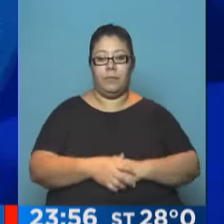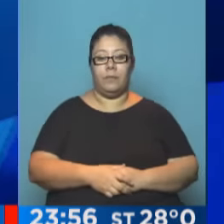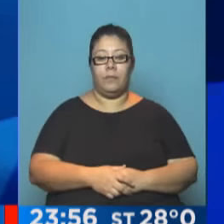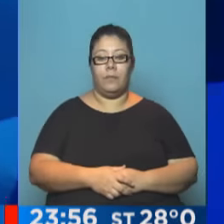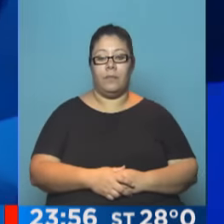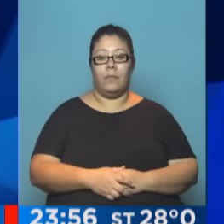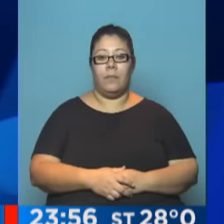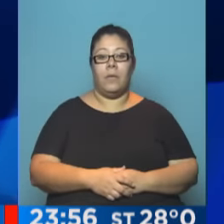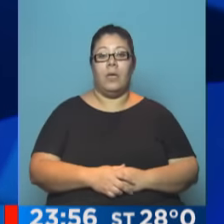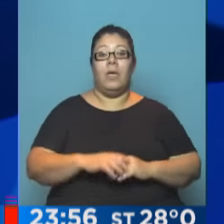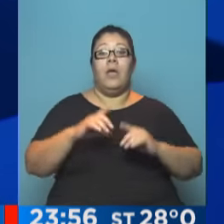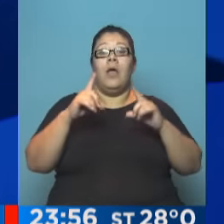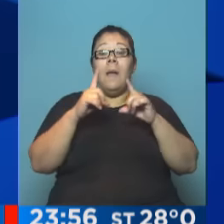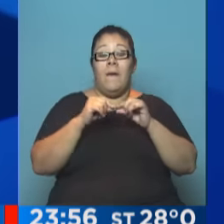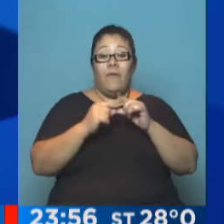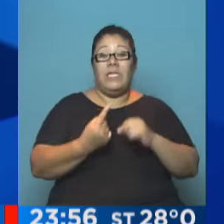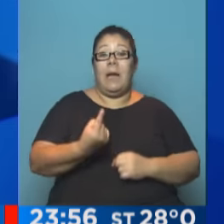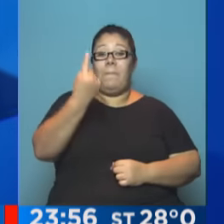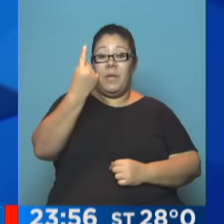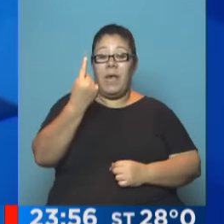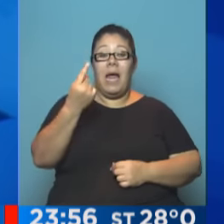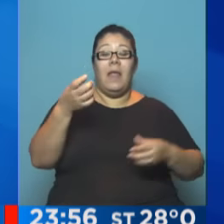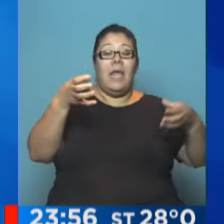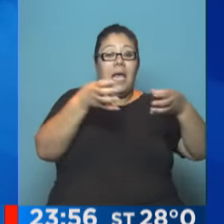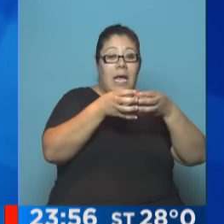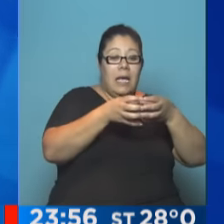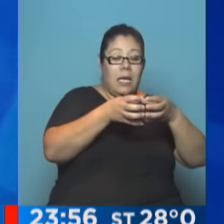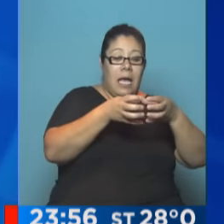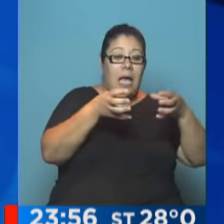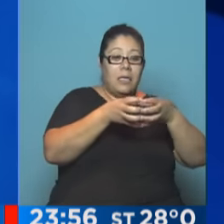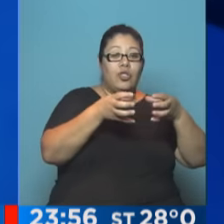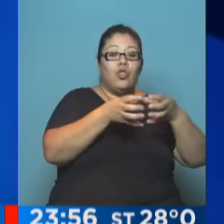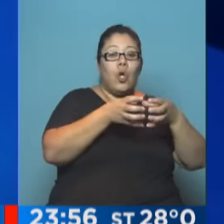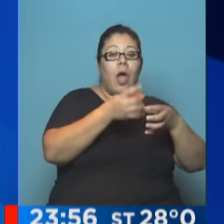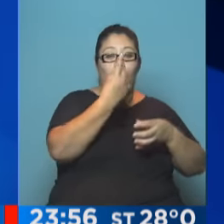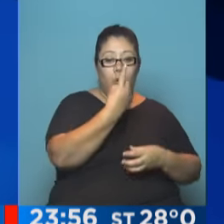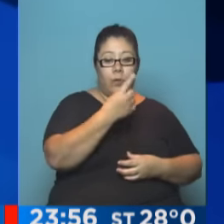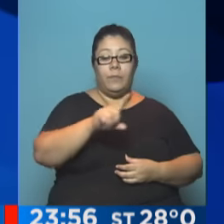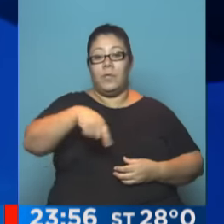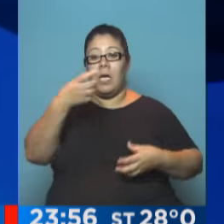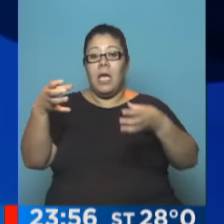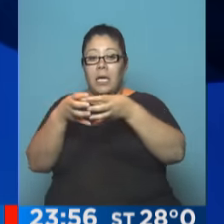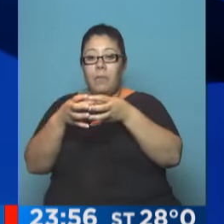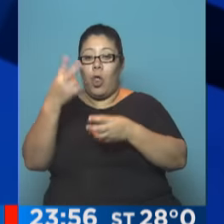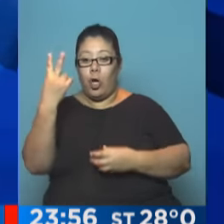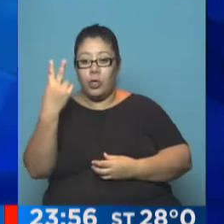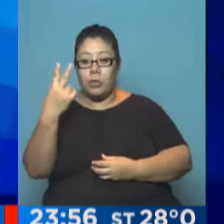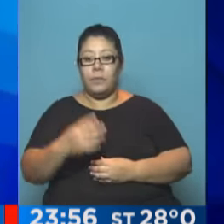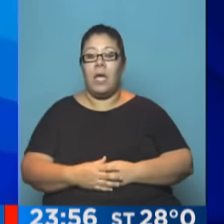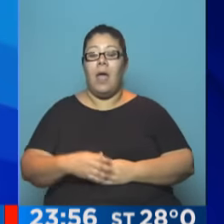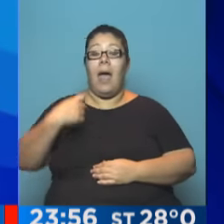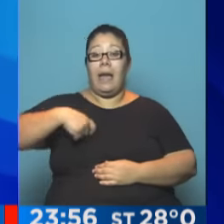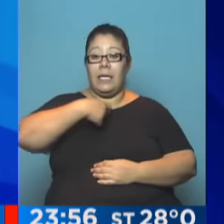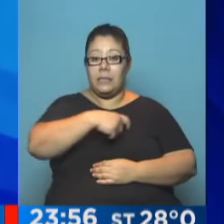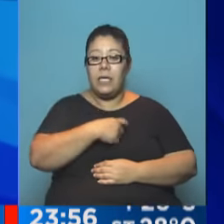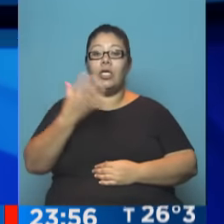será el cronograma de la primera fecha de la zona 1. En la zona 2 están estos equipos argentinos que van a enfrentar a Tigre, Huracán frente a